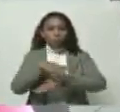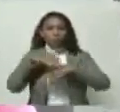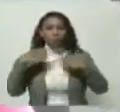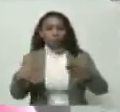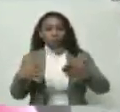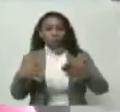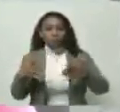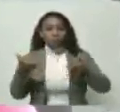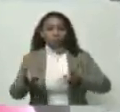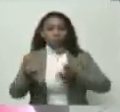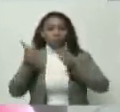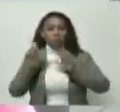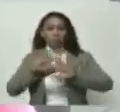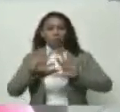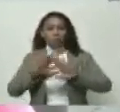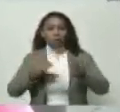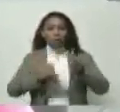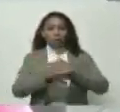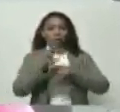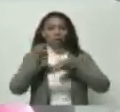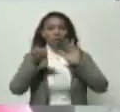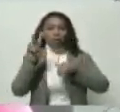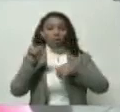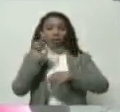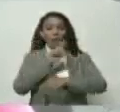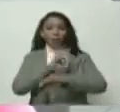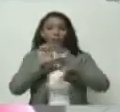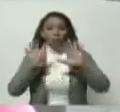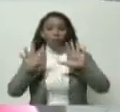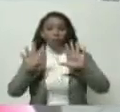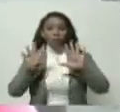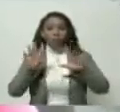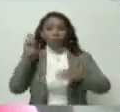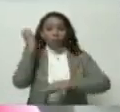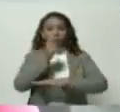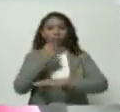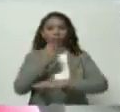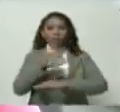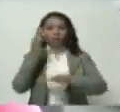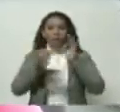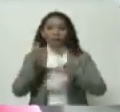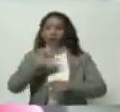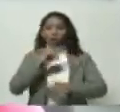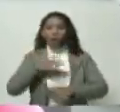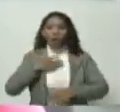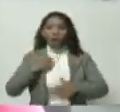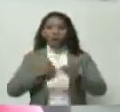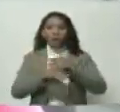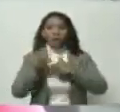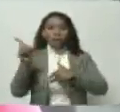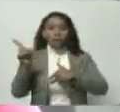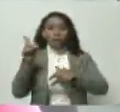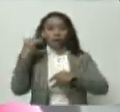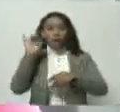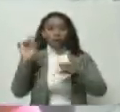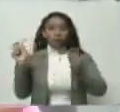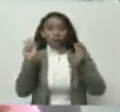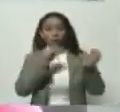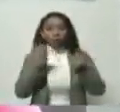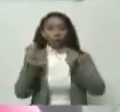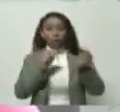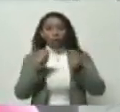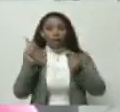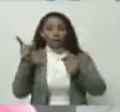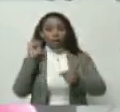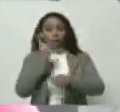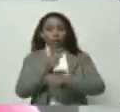había autorizado ya la salida de 12 de los 19 tripulantes. Pues la fiscalía dijo no, no pueden salir, y eso está en la sala de apelaciones. Eso debió